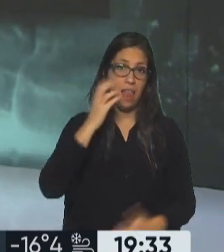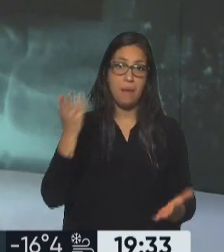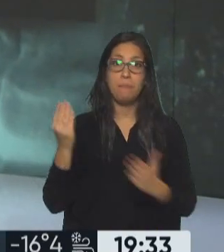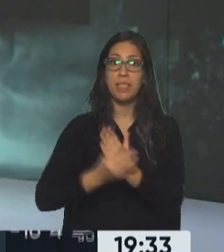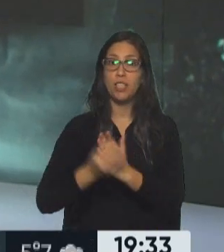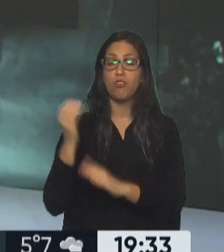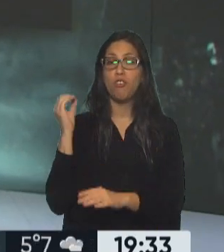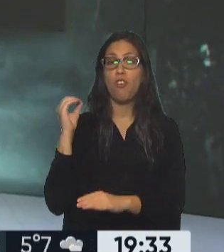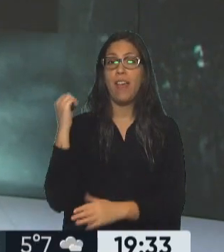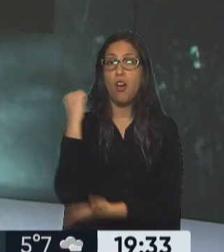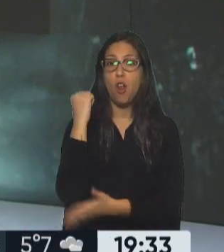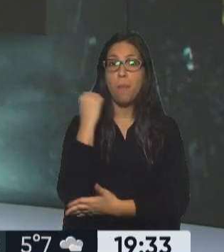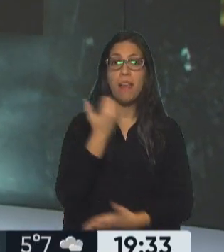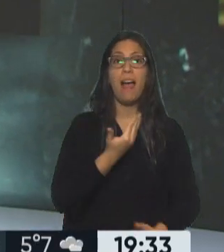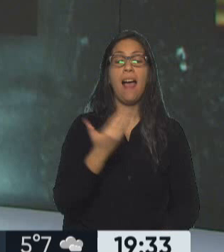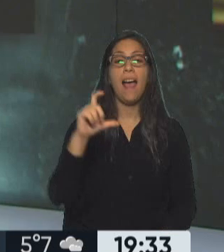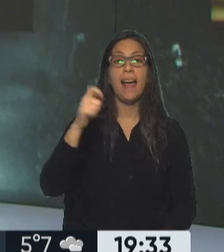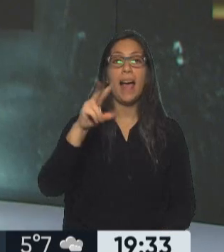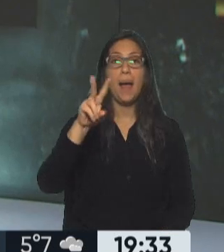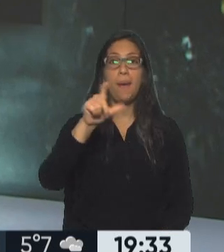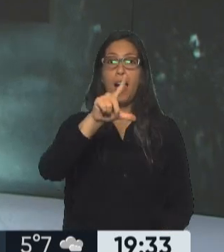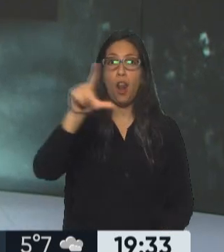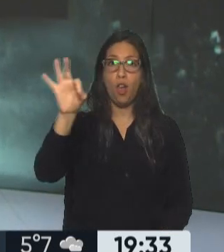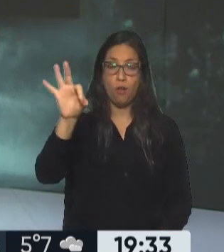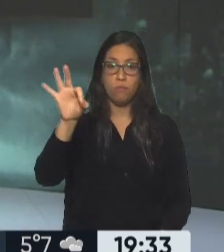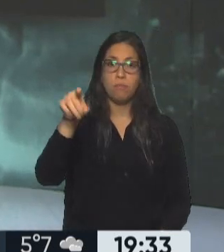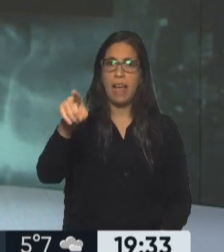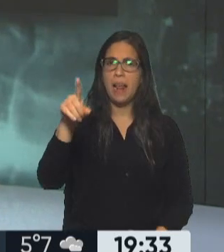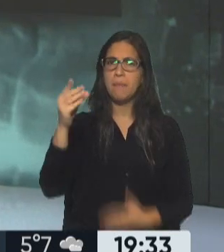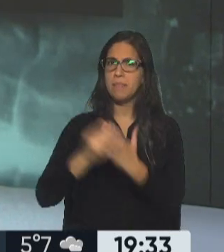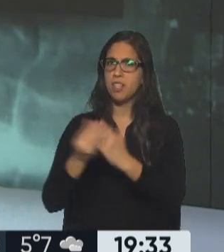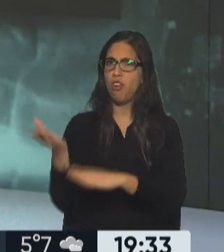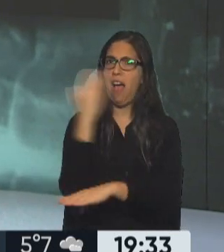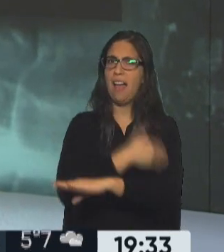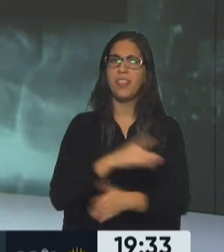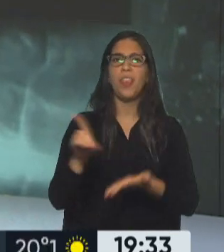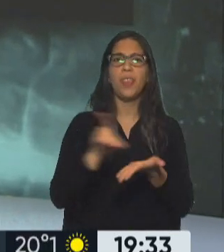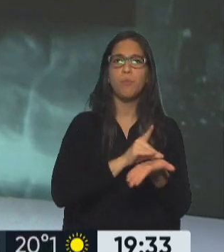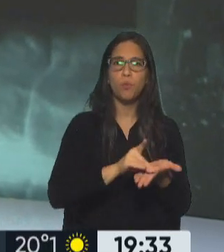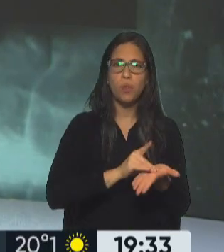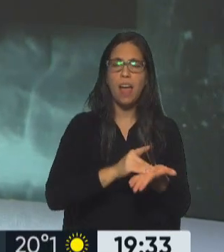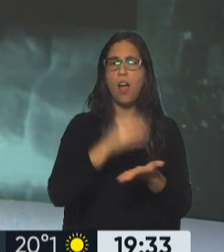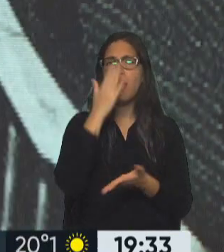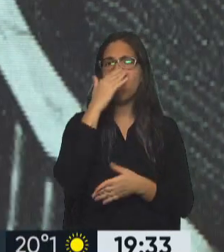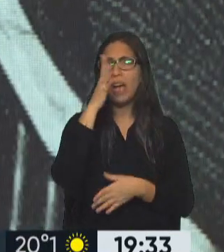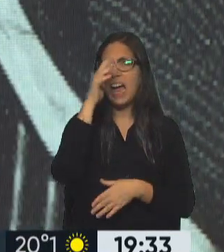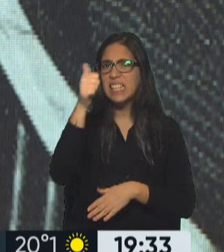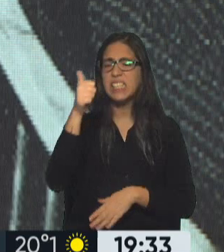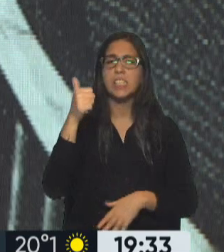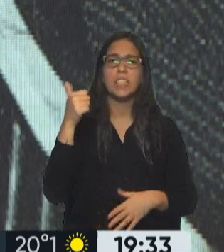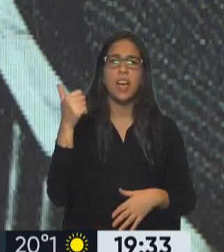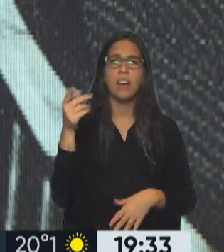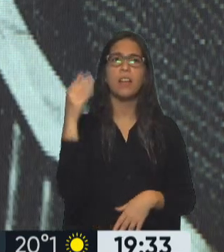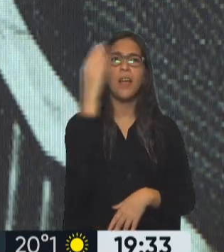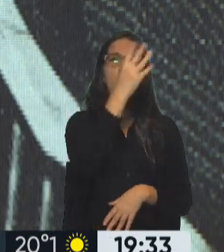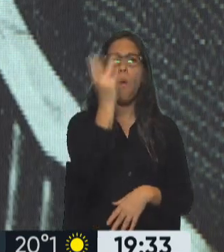de Economía, Domingo Felipe Cavallo. Había sido antes de ser ministro, primero diputado, después canciller, hombre que llevaba a